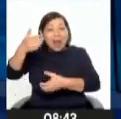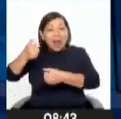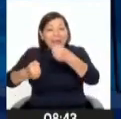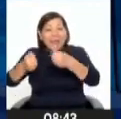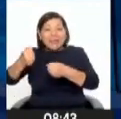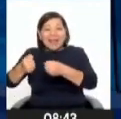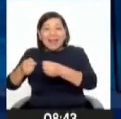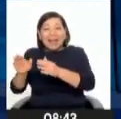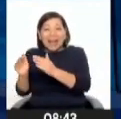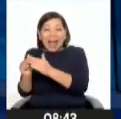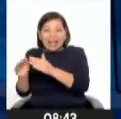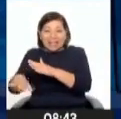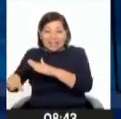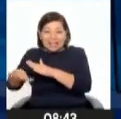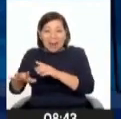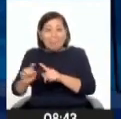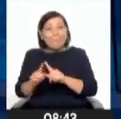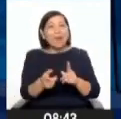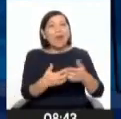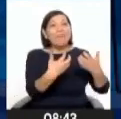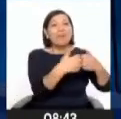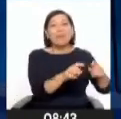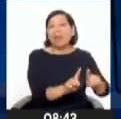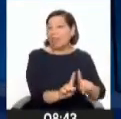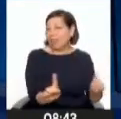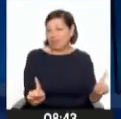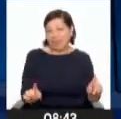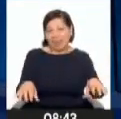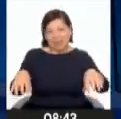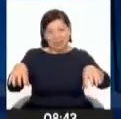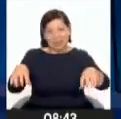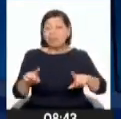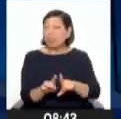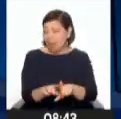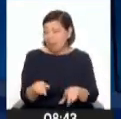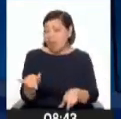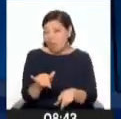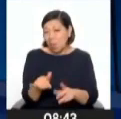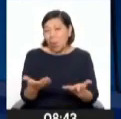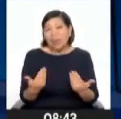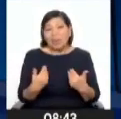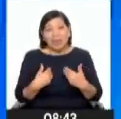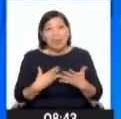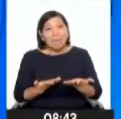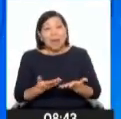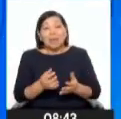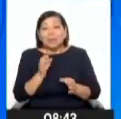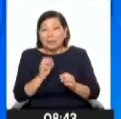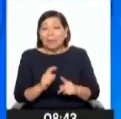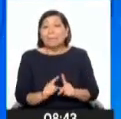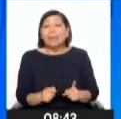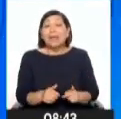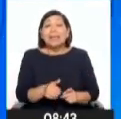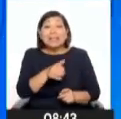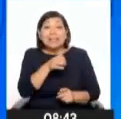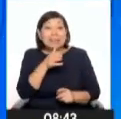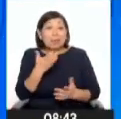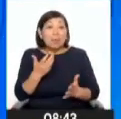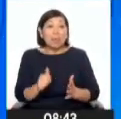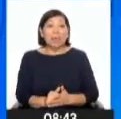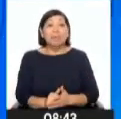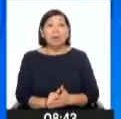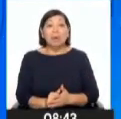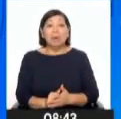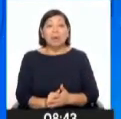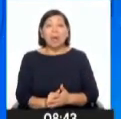¿no? Obviamente el proceso es más artesanal y por ende se va a calcular que tiene más nutrientes. La cerveza rubia, por